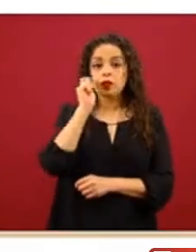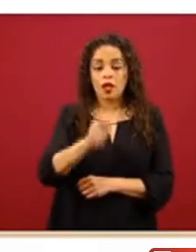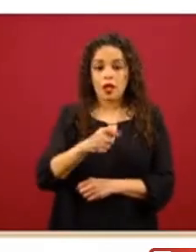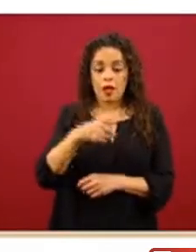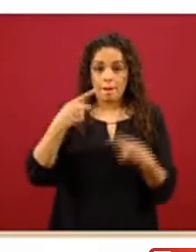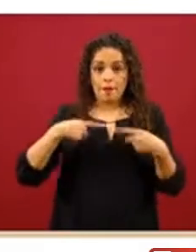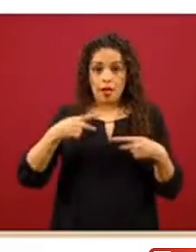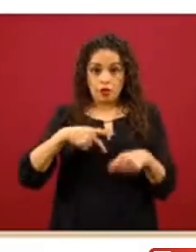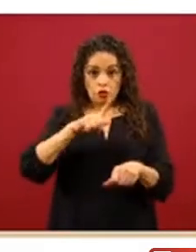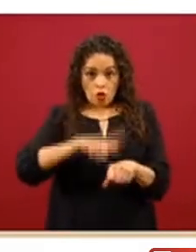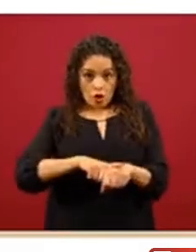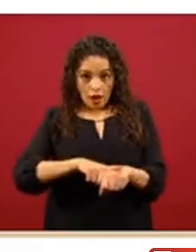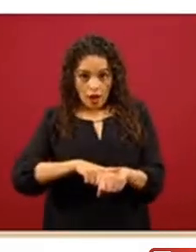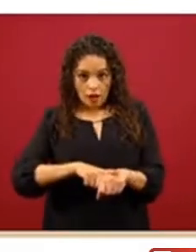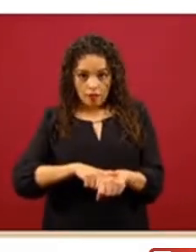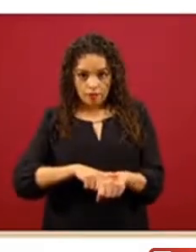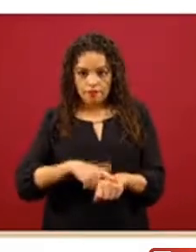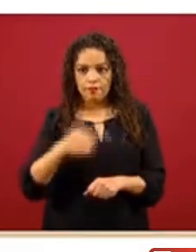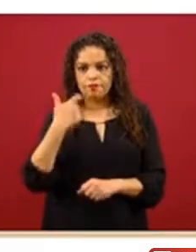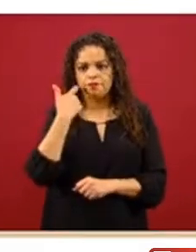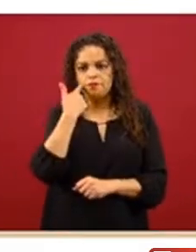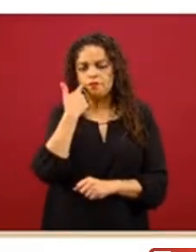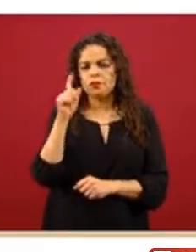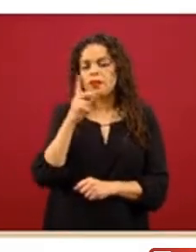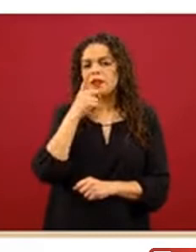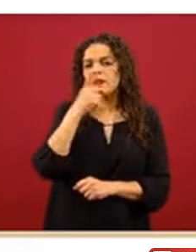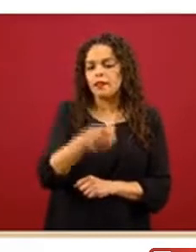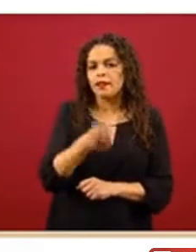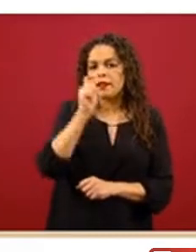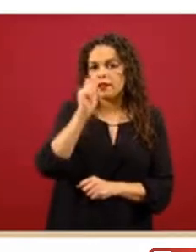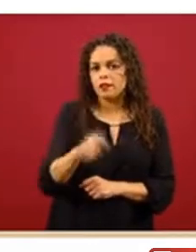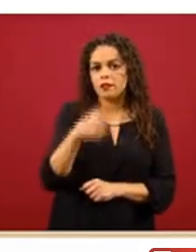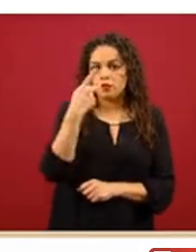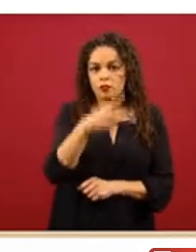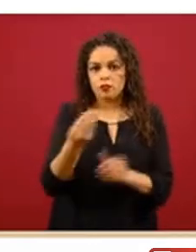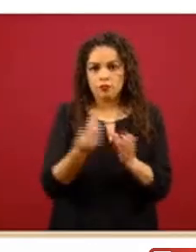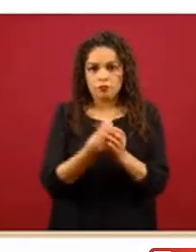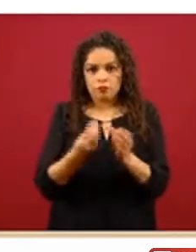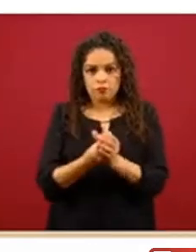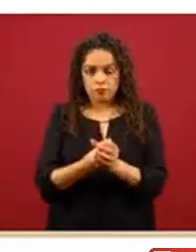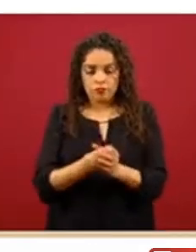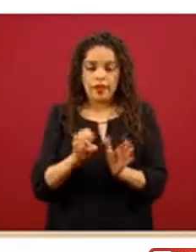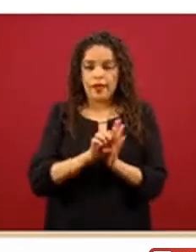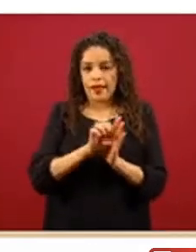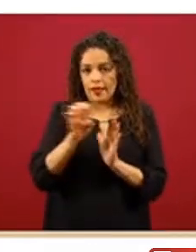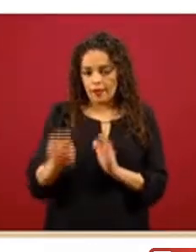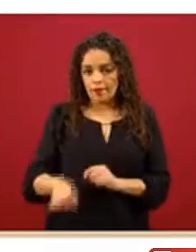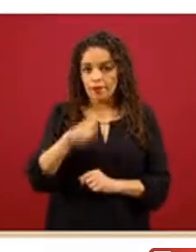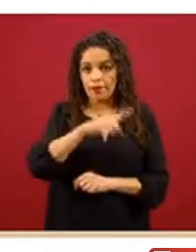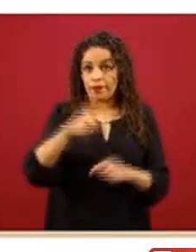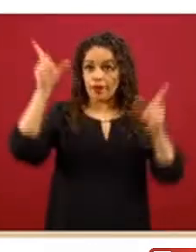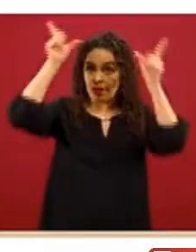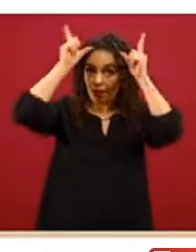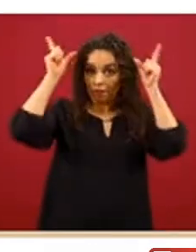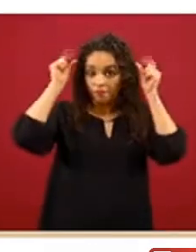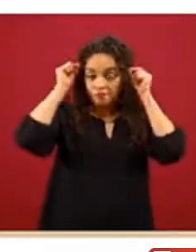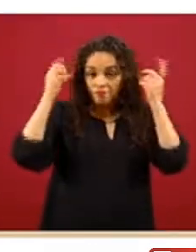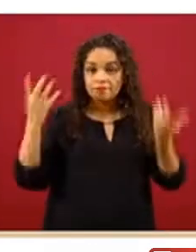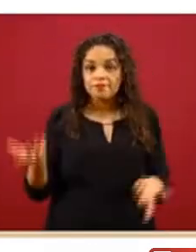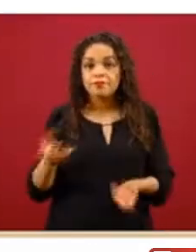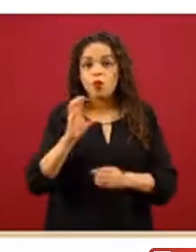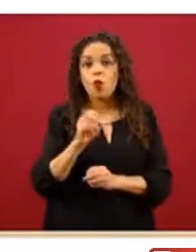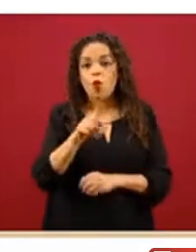depende de la categoría, es decir, si es un personal de enfermería, de trabajo social,